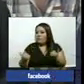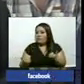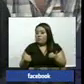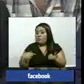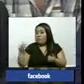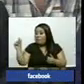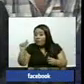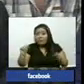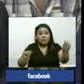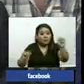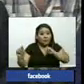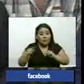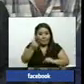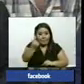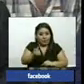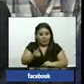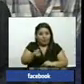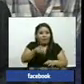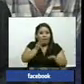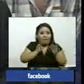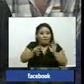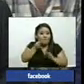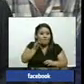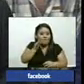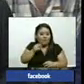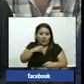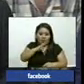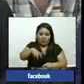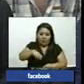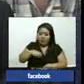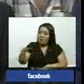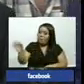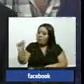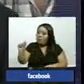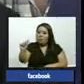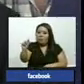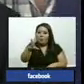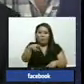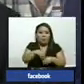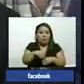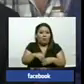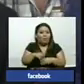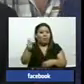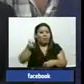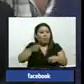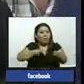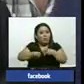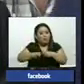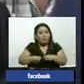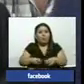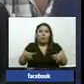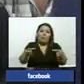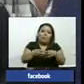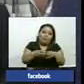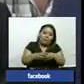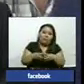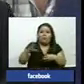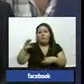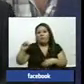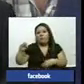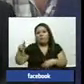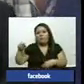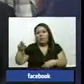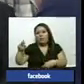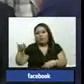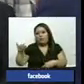créditos que los caficultores tienen con las instituciones que no están reguladas, como cooperativas y otras